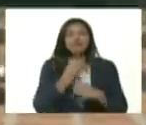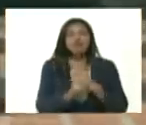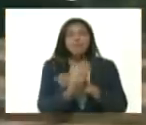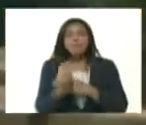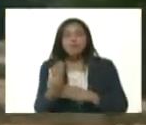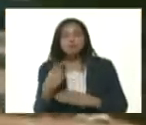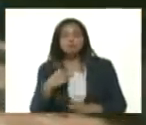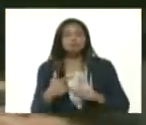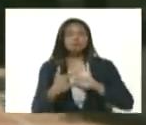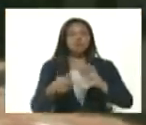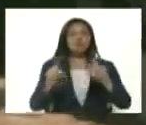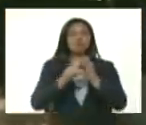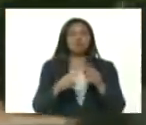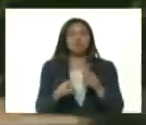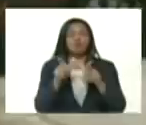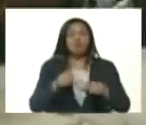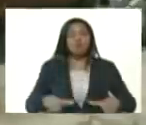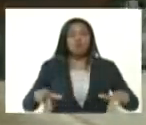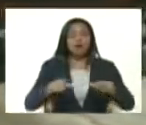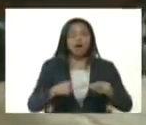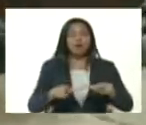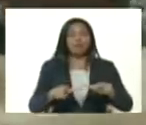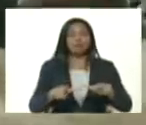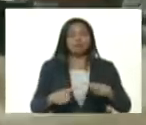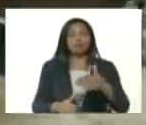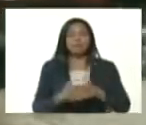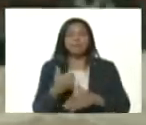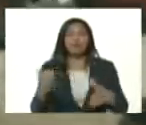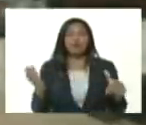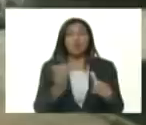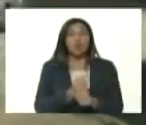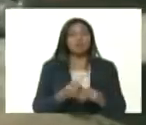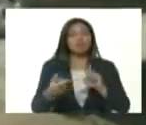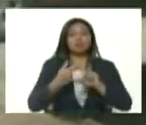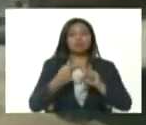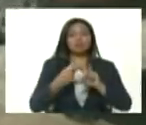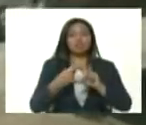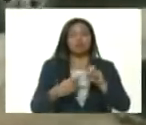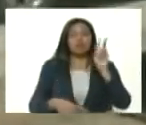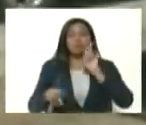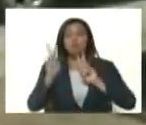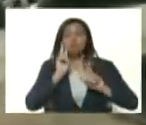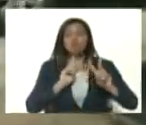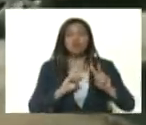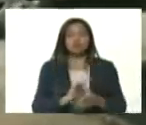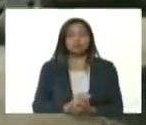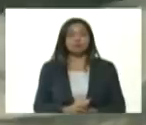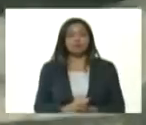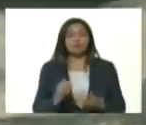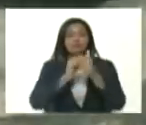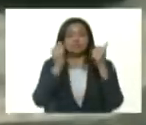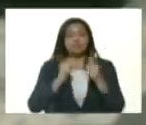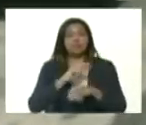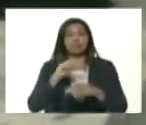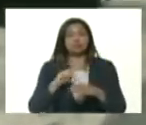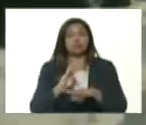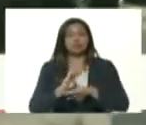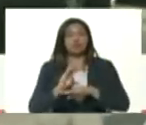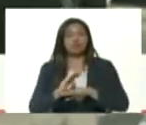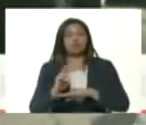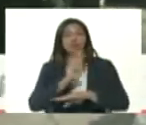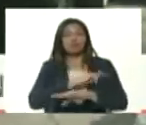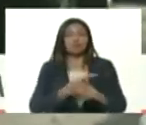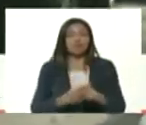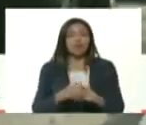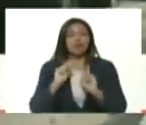las apreciaciones, uno de los lugares donde se determinó un caso positivo de COVID y que aquí el Sistema Nacional de Riego, esta fuerza de